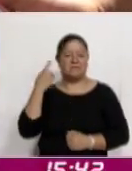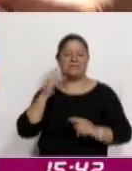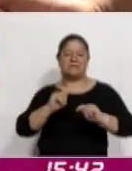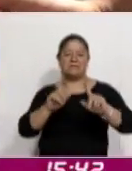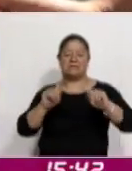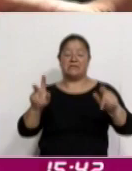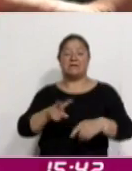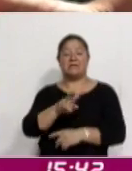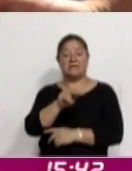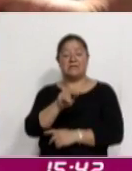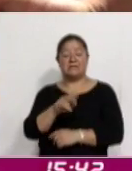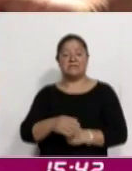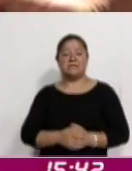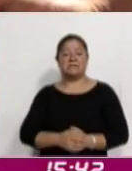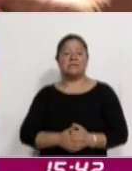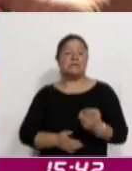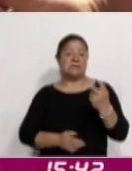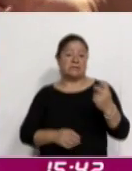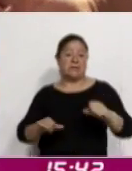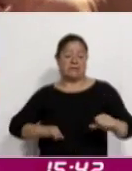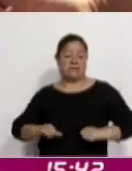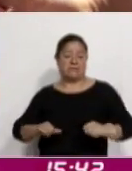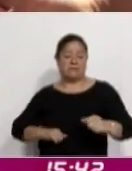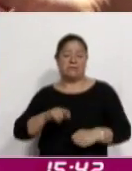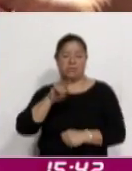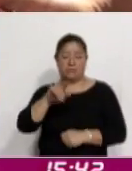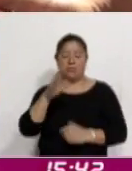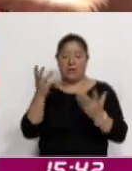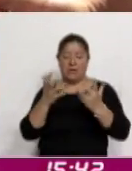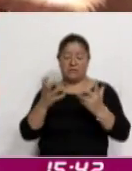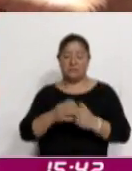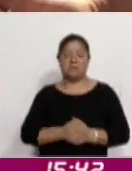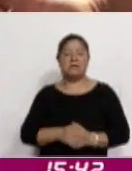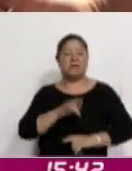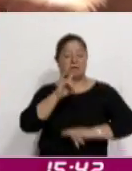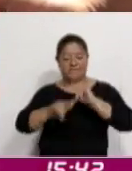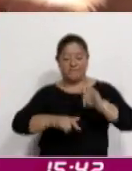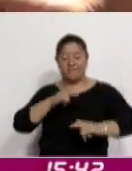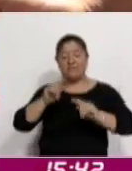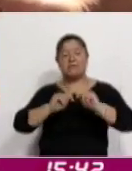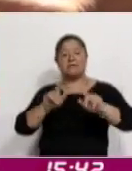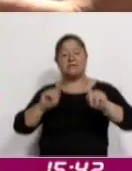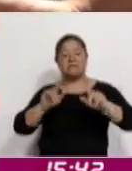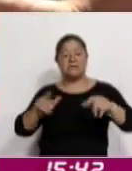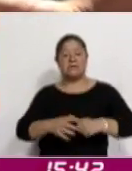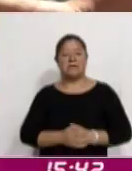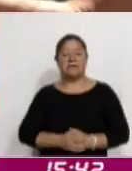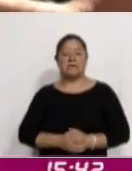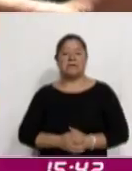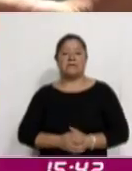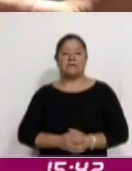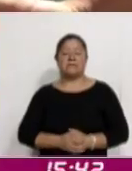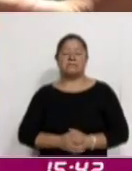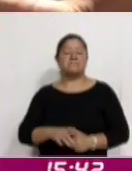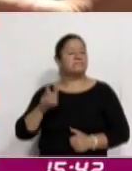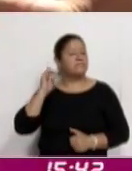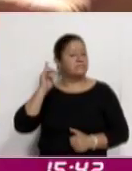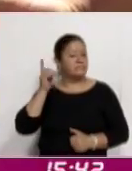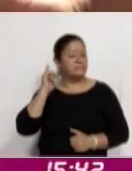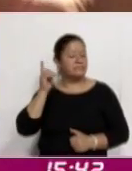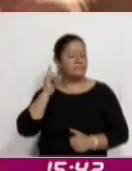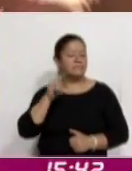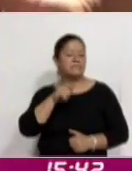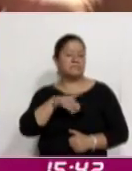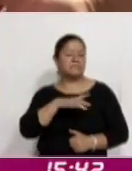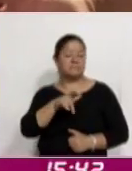y Televisión por ese evento que están organizando en la Feria de Tlaxcala y pues esperemos que sea